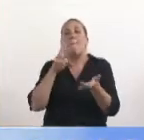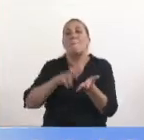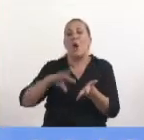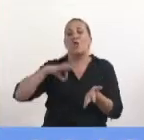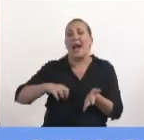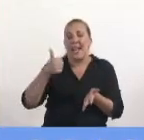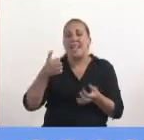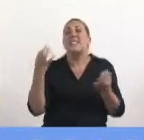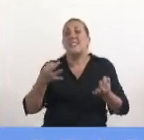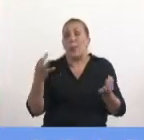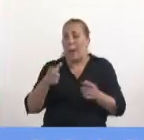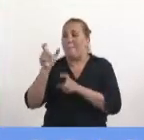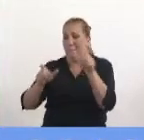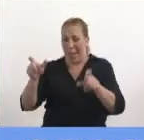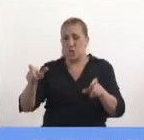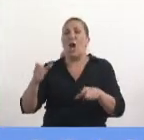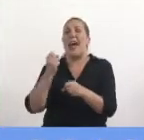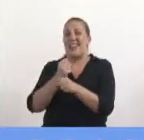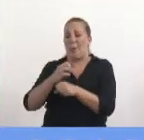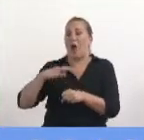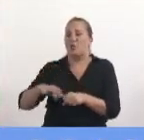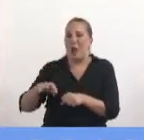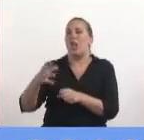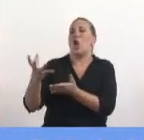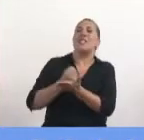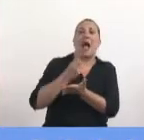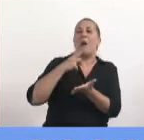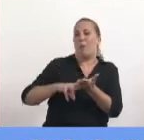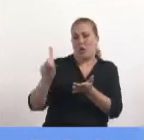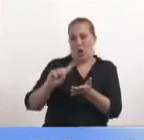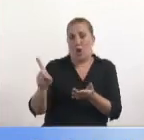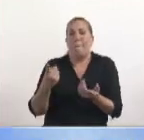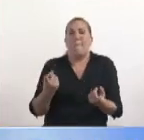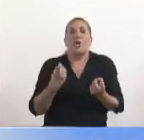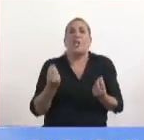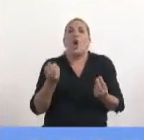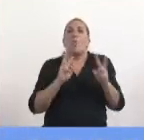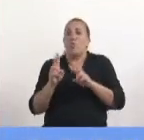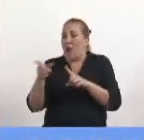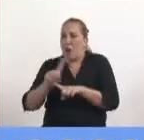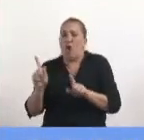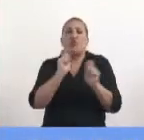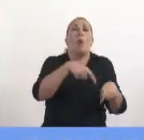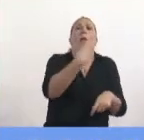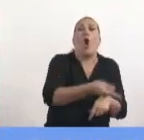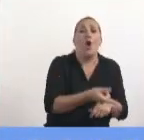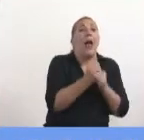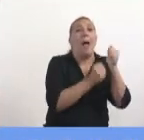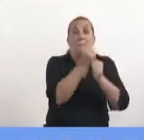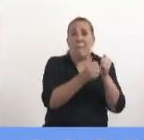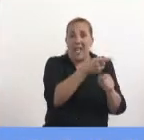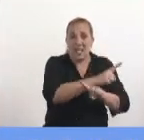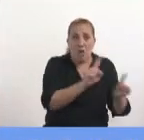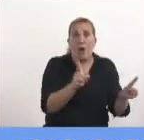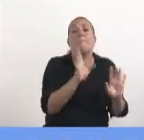que se le baje a los trabajadores, pero de algún lado se va a tener que cubrir, y es probable que las empresas, quizás no se les suba, pero va a tener que suspenderse